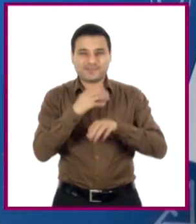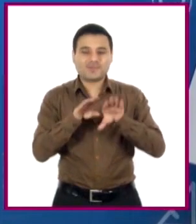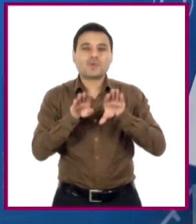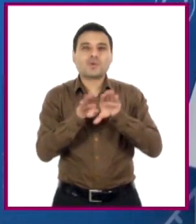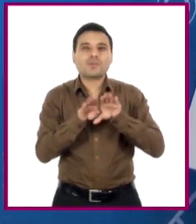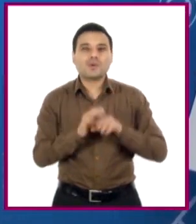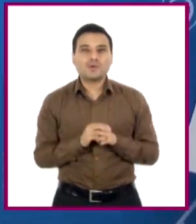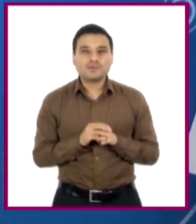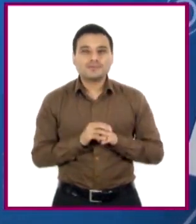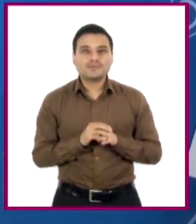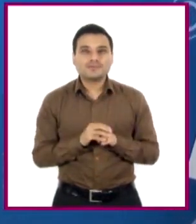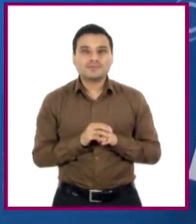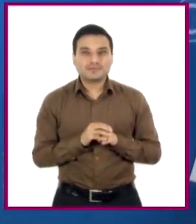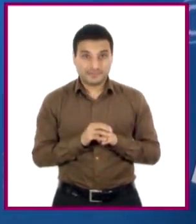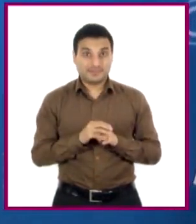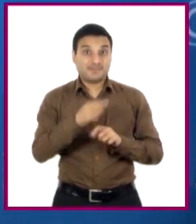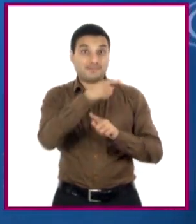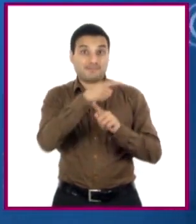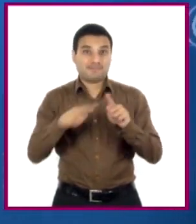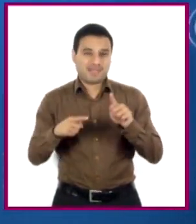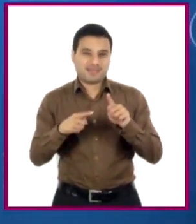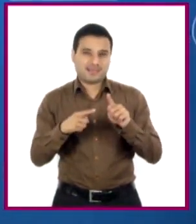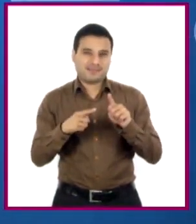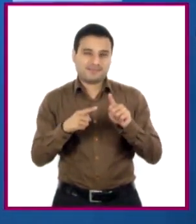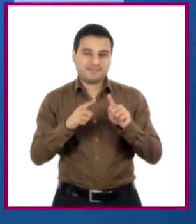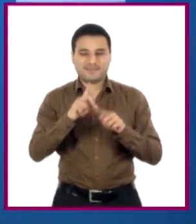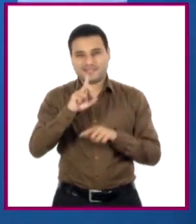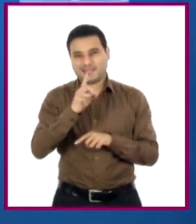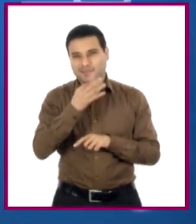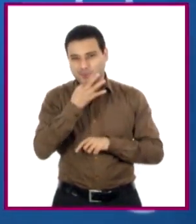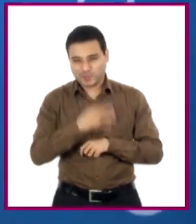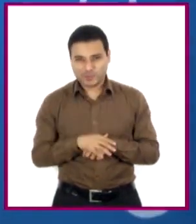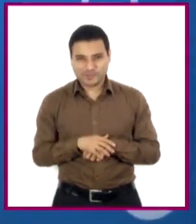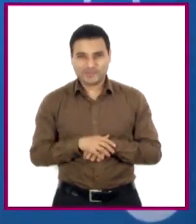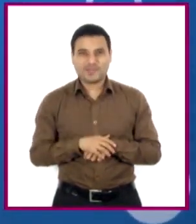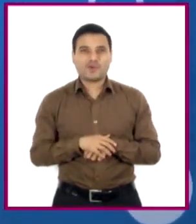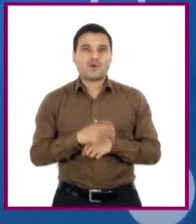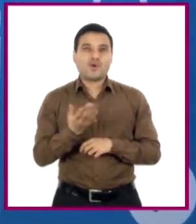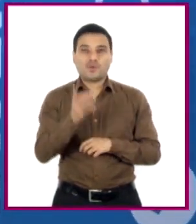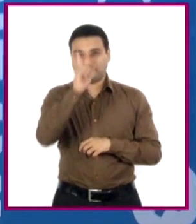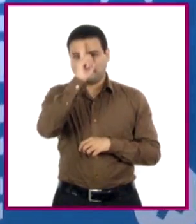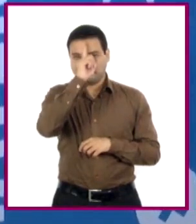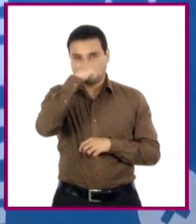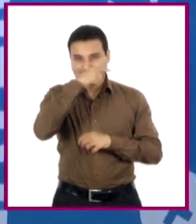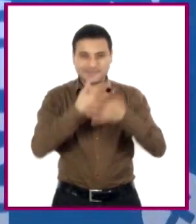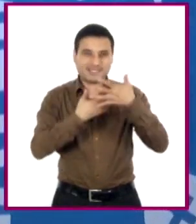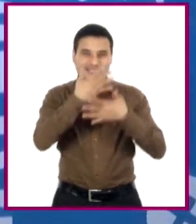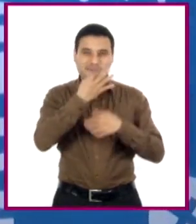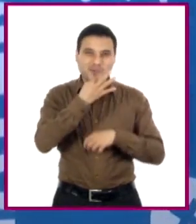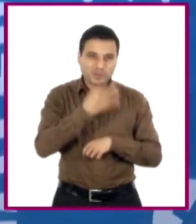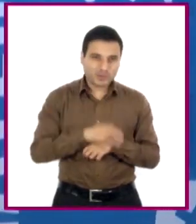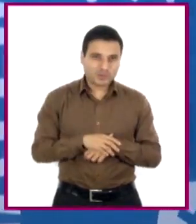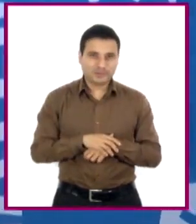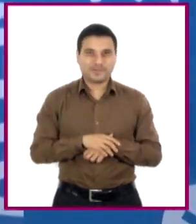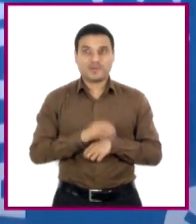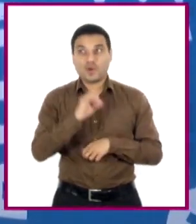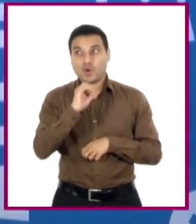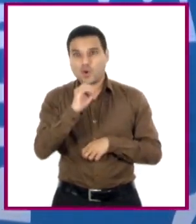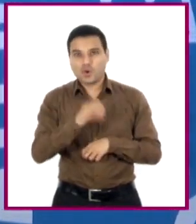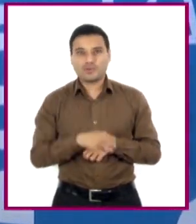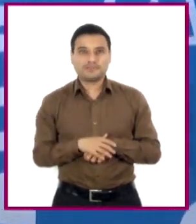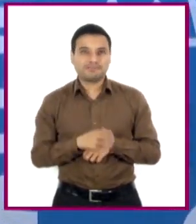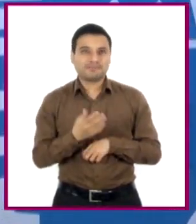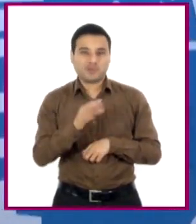usamos expresiones como media hora, 1/4 hora o 3/4 hora. Pero, ¿te has detenido a